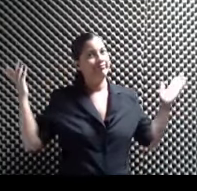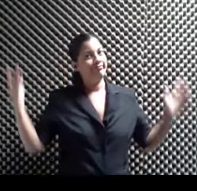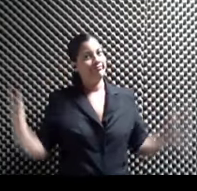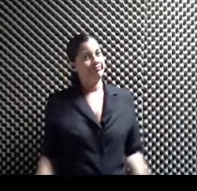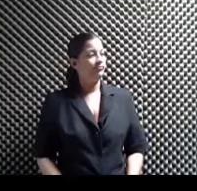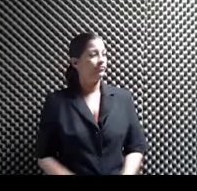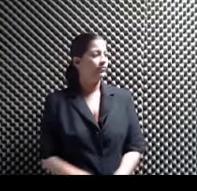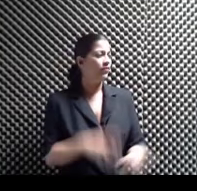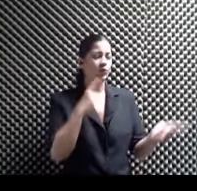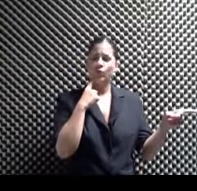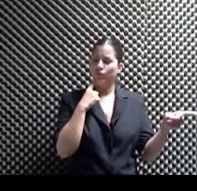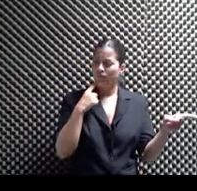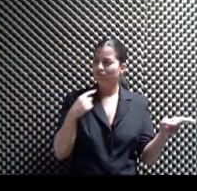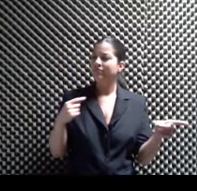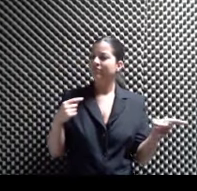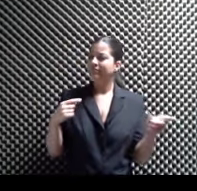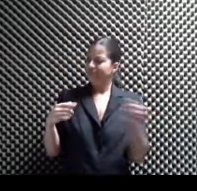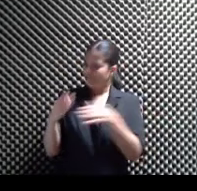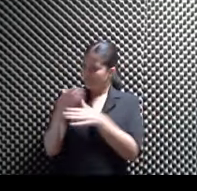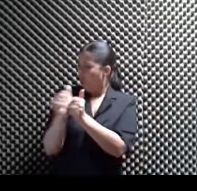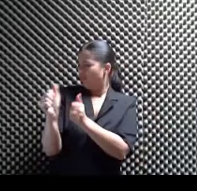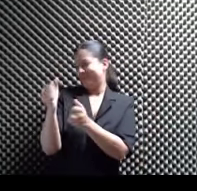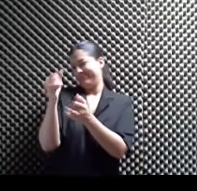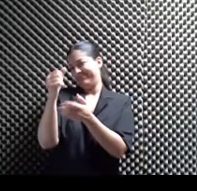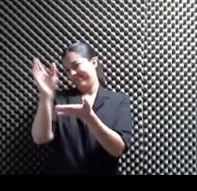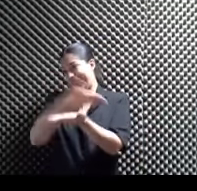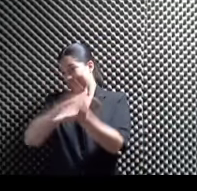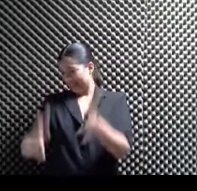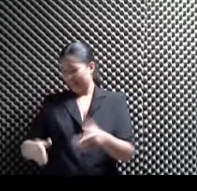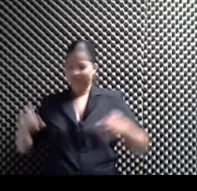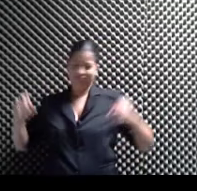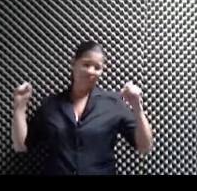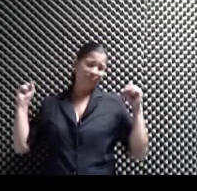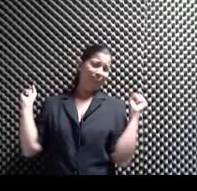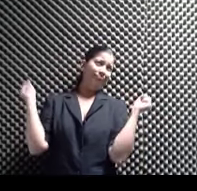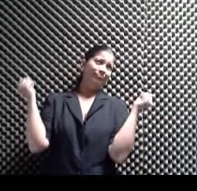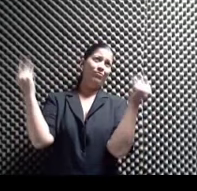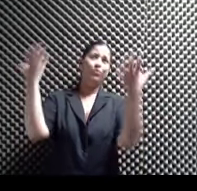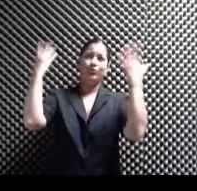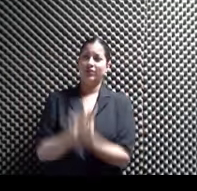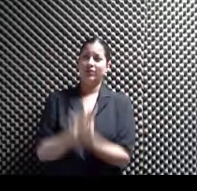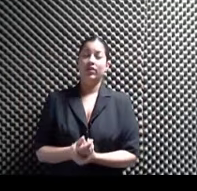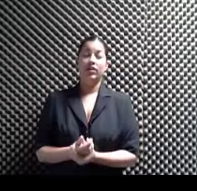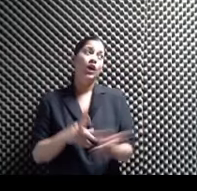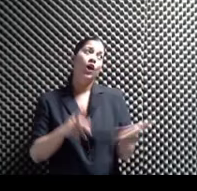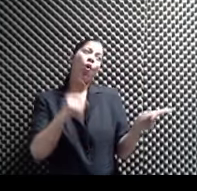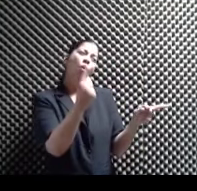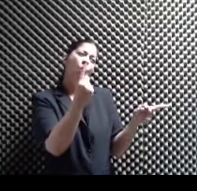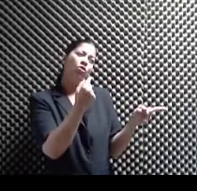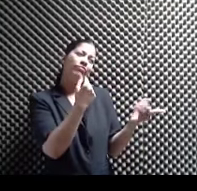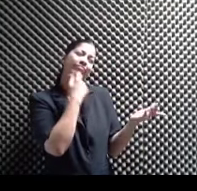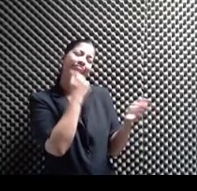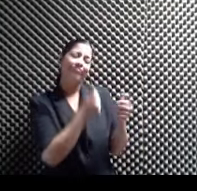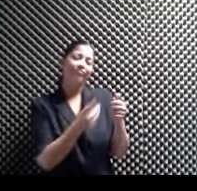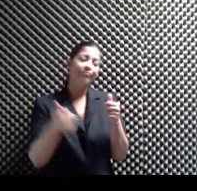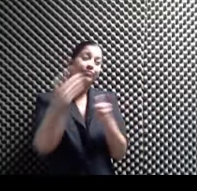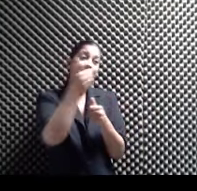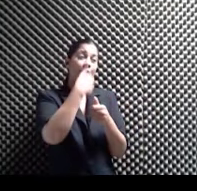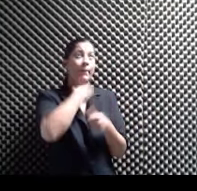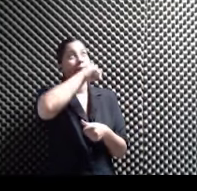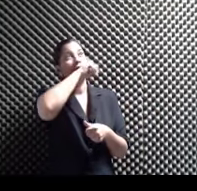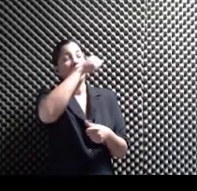montón De artistas Hay alguno Que tú puedes decir Wow, mira Esta persona Yo he aprendido tanto O me gustó muchísimo